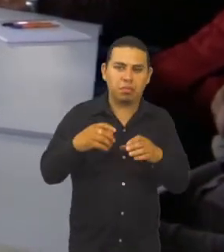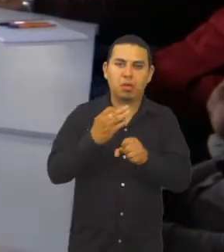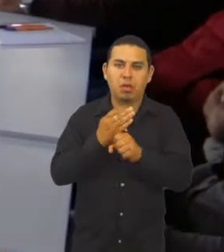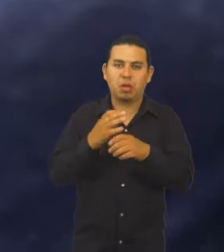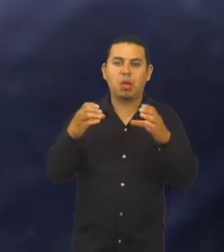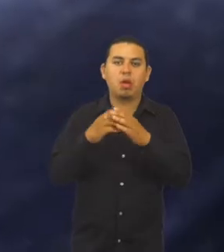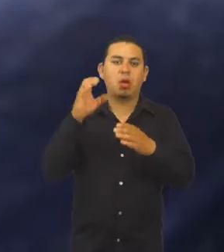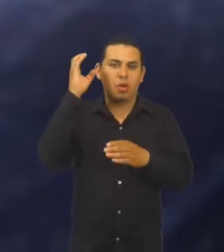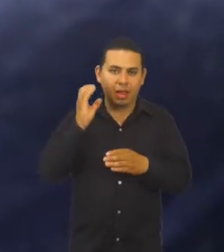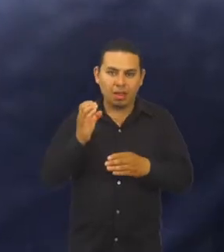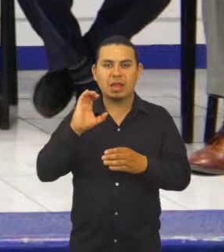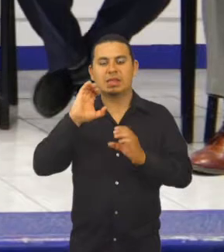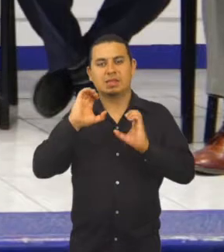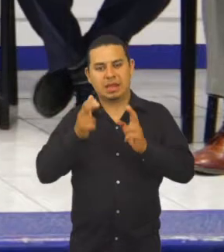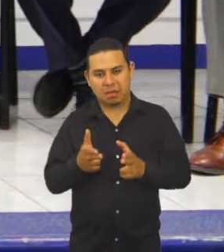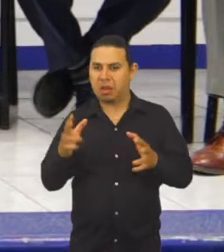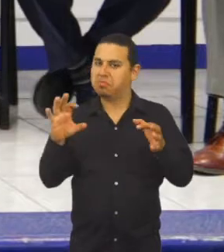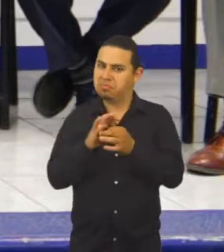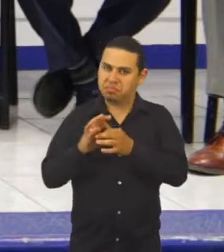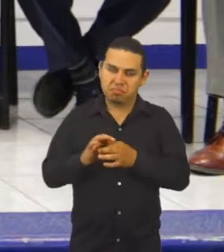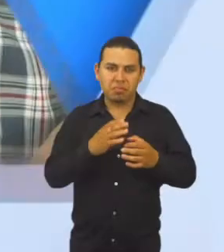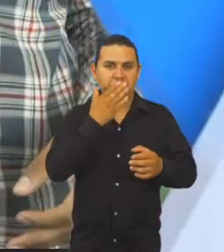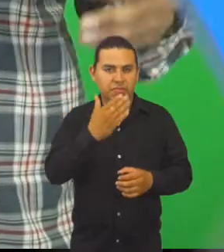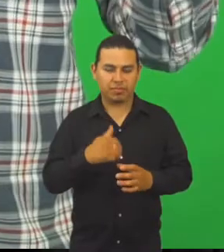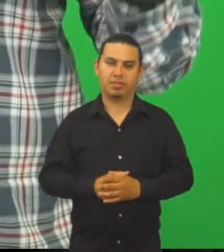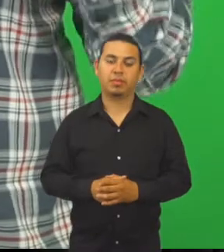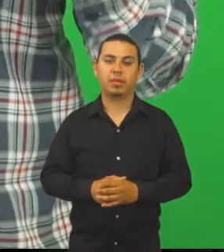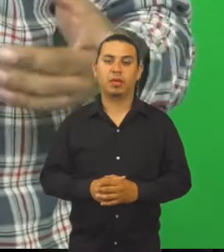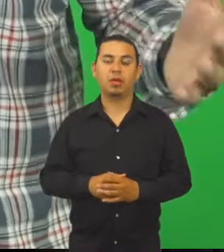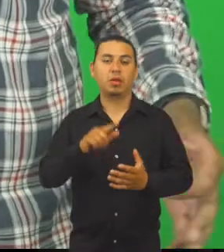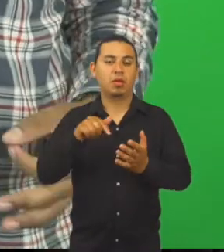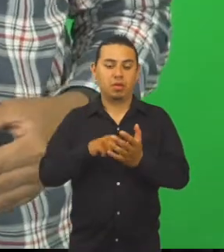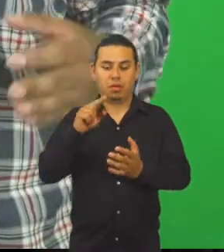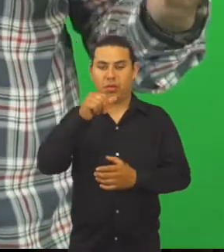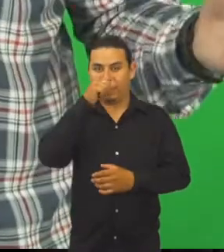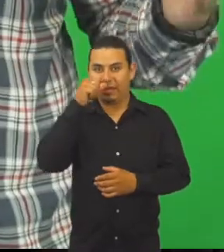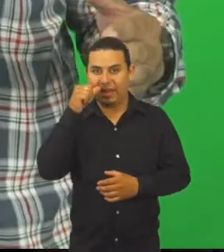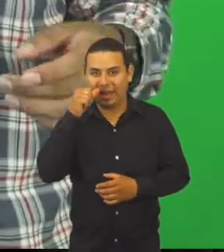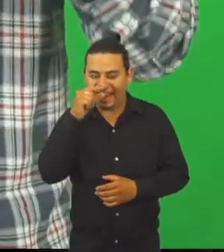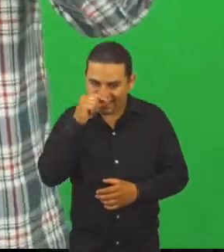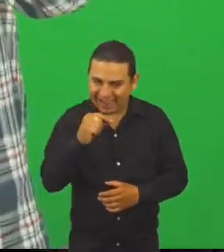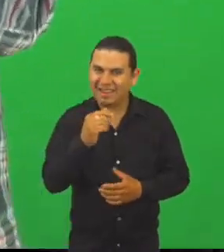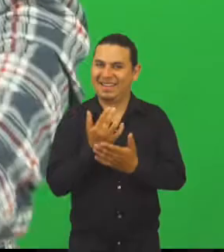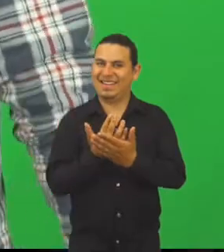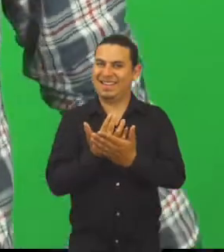estados, como es el caso que tenemos colegas del estado de Chiapas. Facultad de Ciencias Químicas de la Universidad.